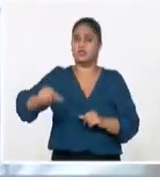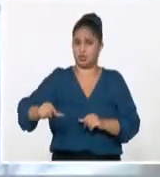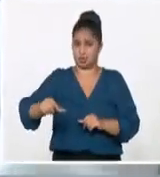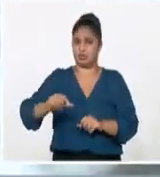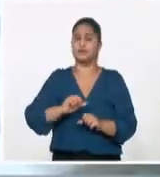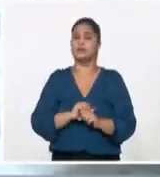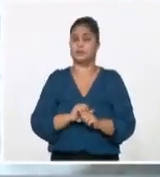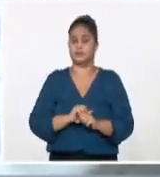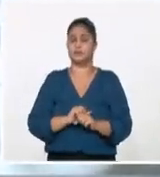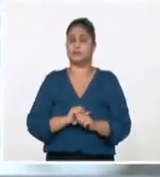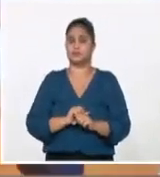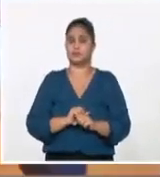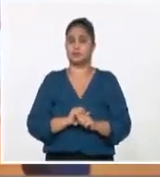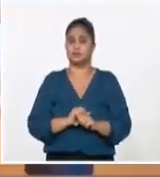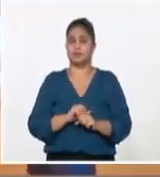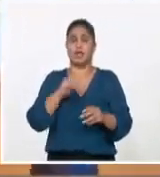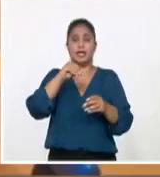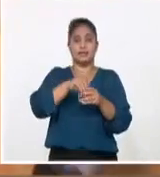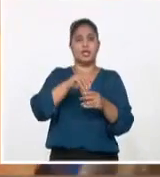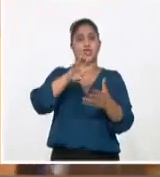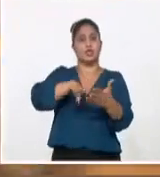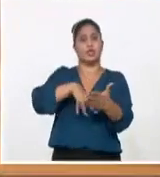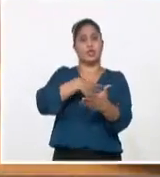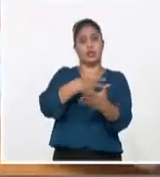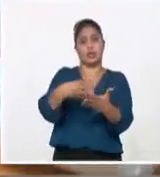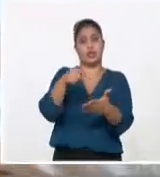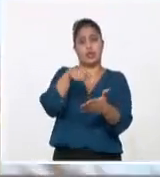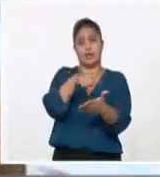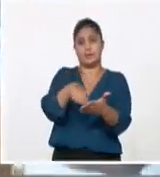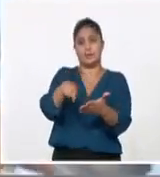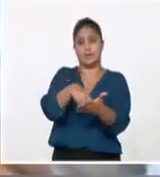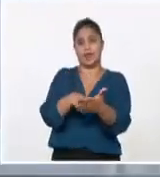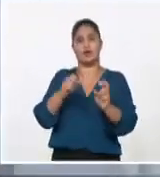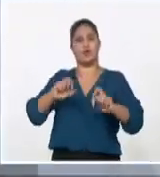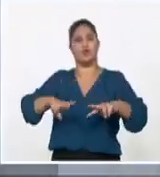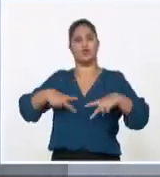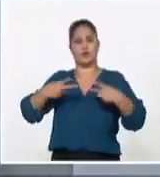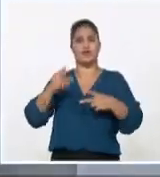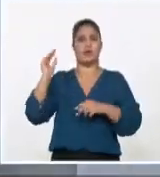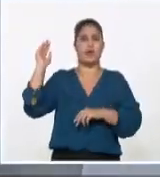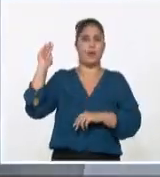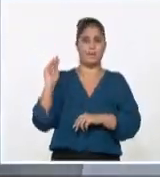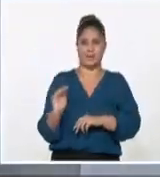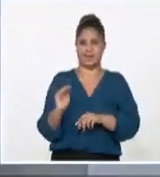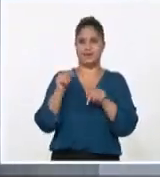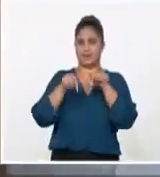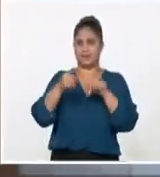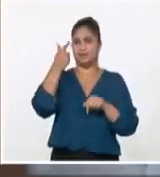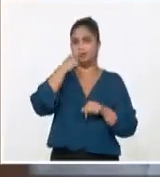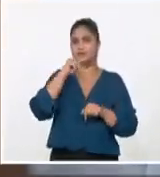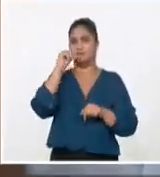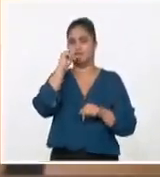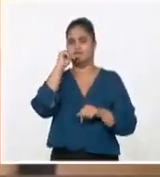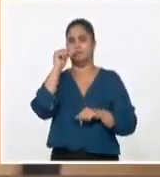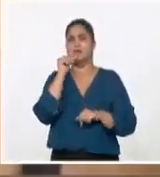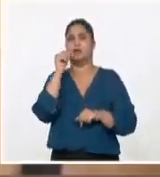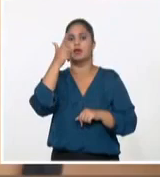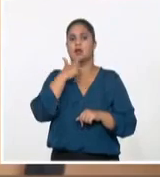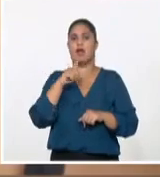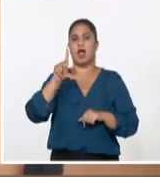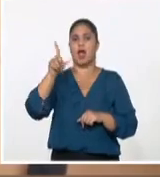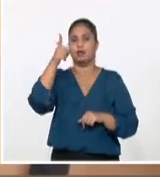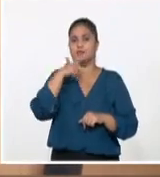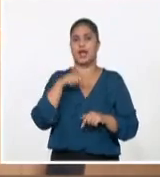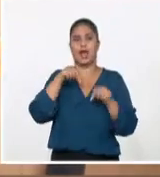y como parte del protocolo de vacunación, vuelven aquí para recibir Abdala en sus tres dosis.